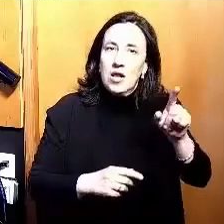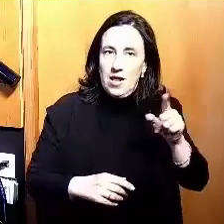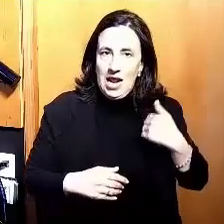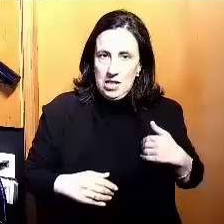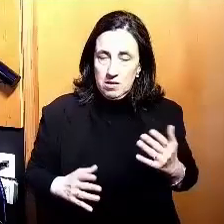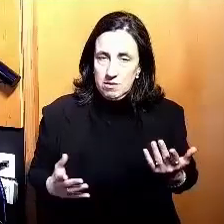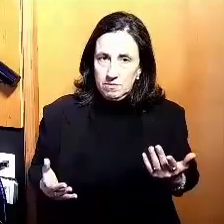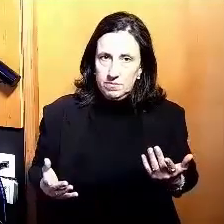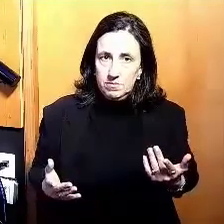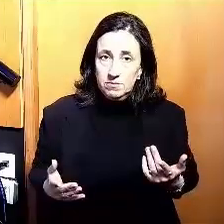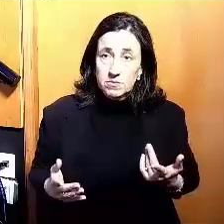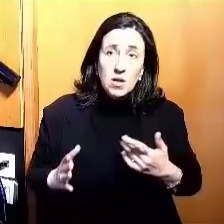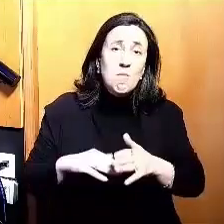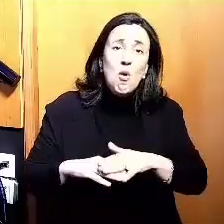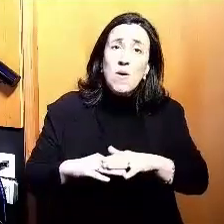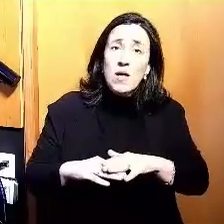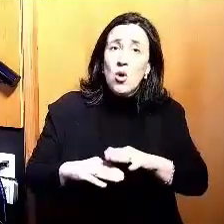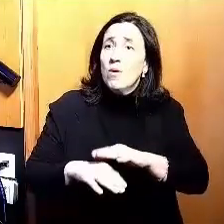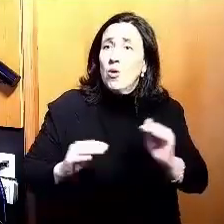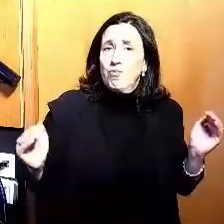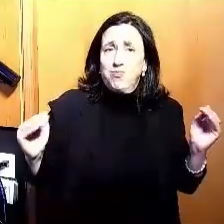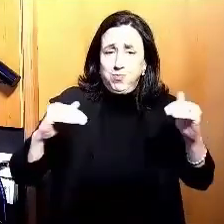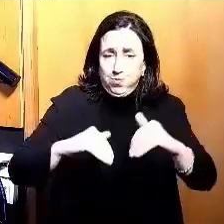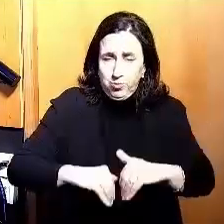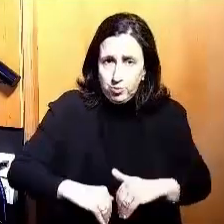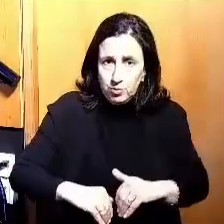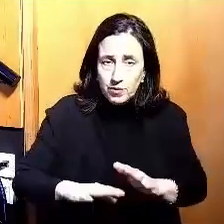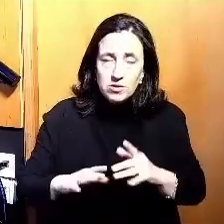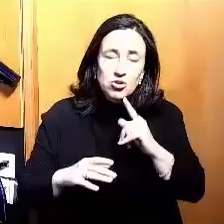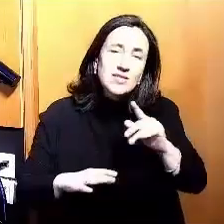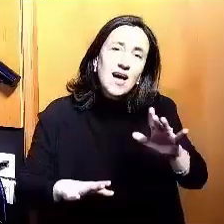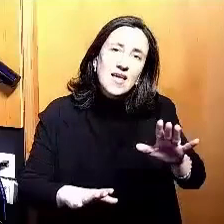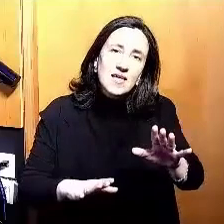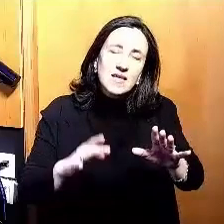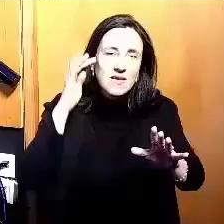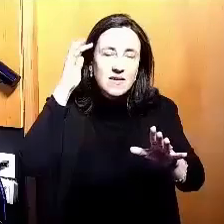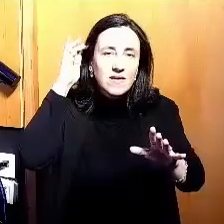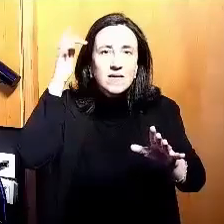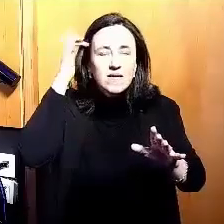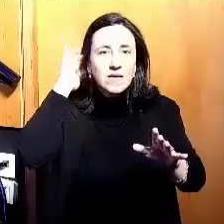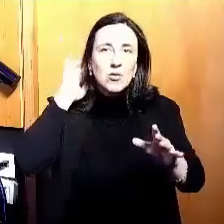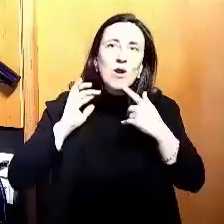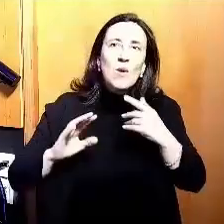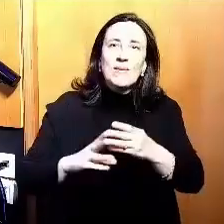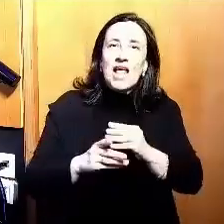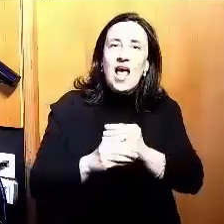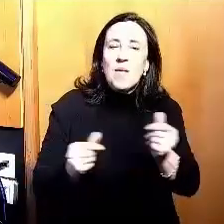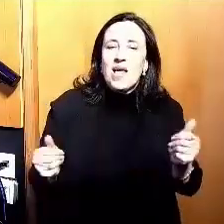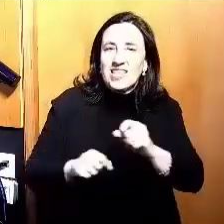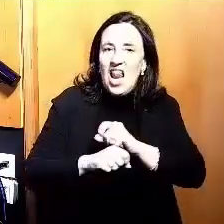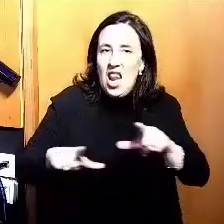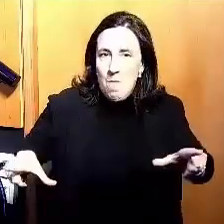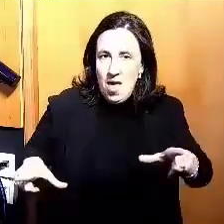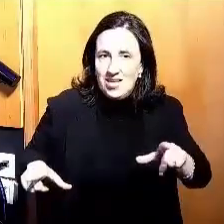digamos, se fue lavando y se cayó. Entonces me parece que ahí hubo como una limpieza natural de cosas